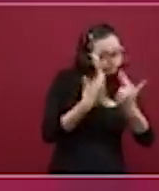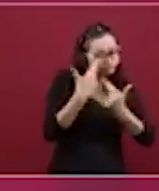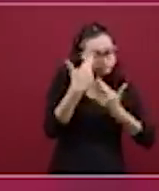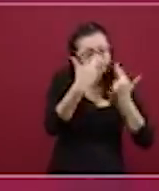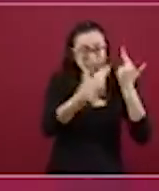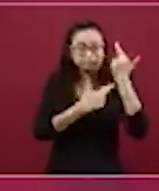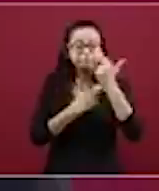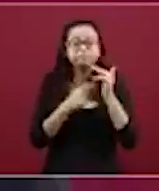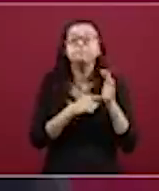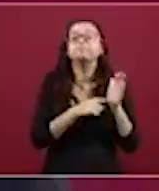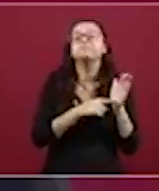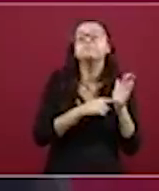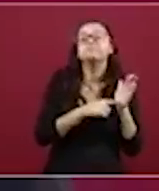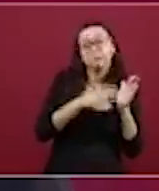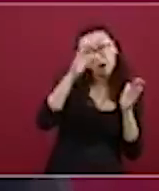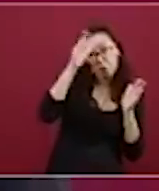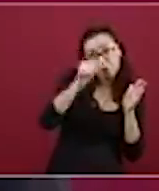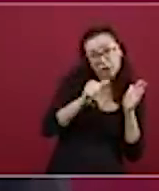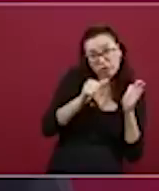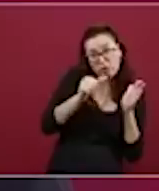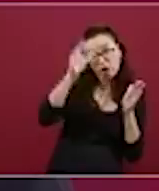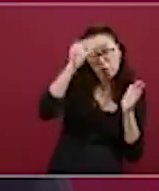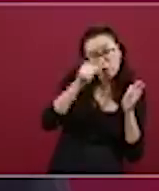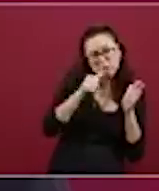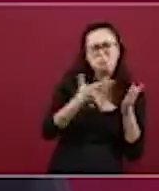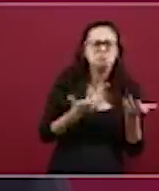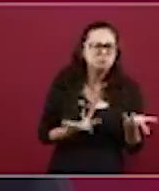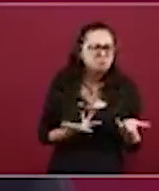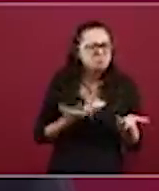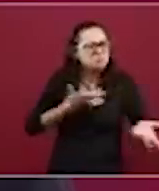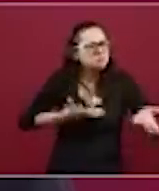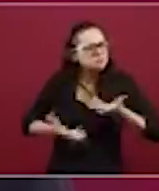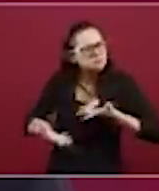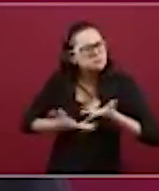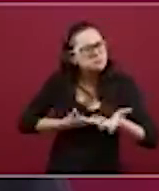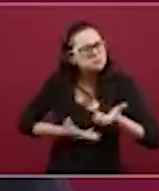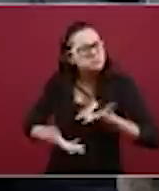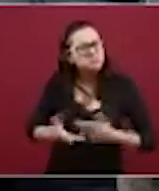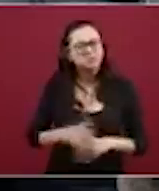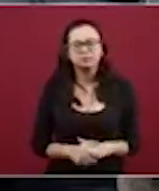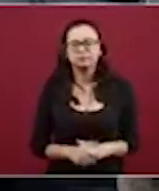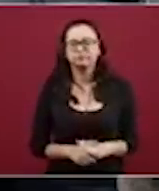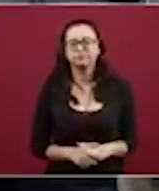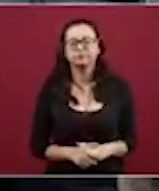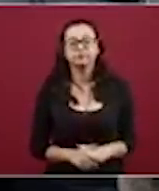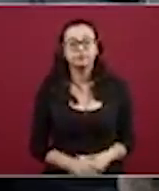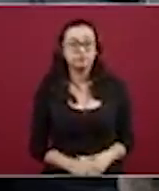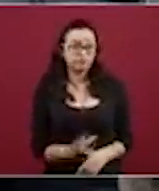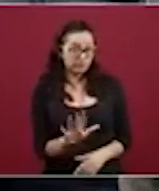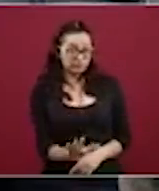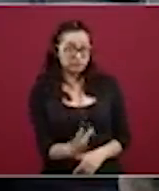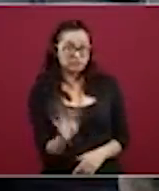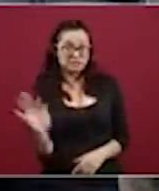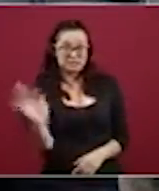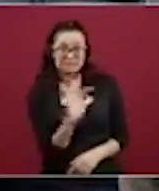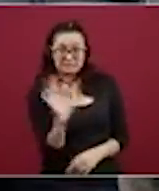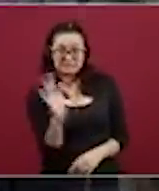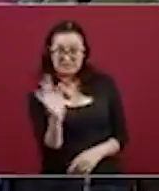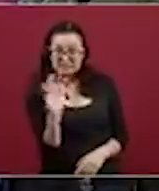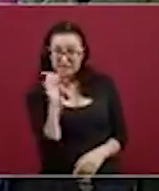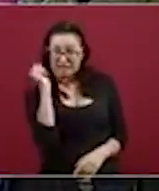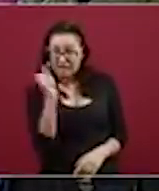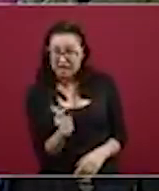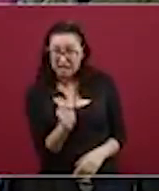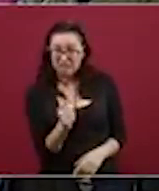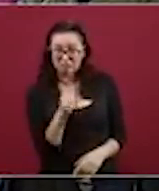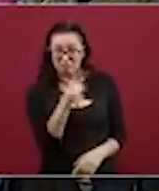y a llegar a acuerdos en los mejores términos. ¿En ese caso se interpondrían ya las denuncias contra